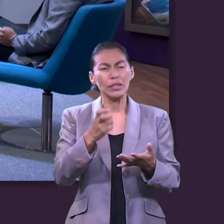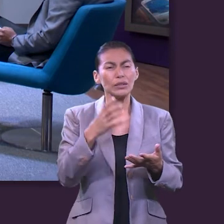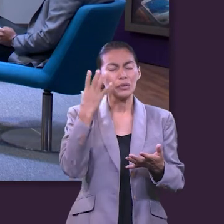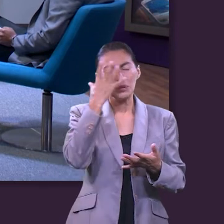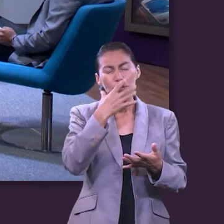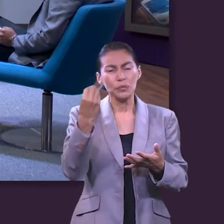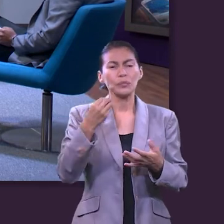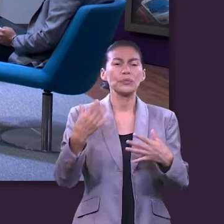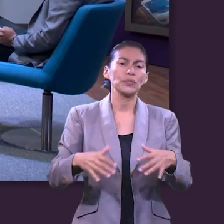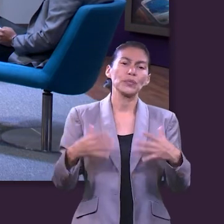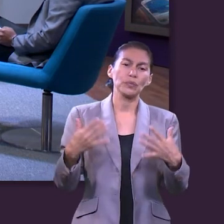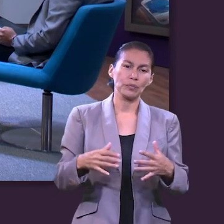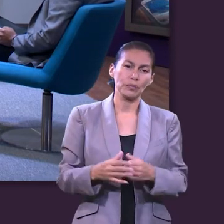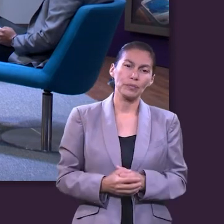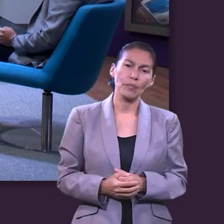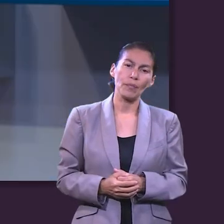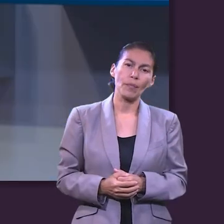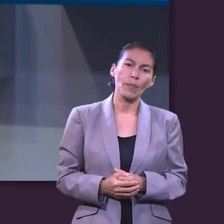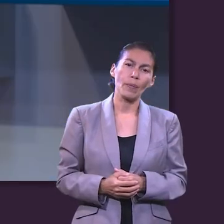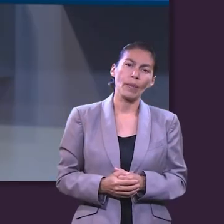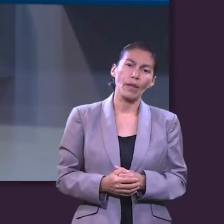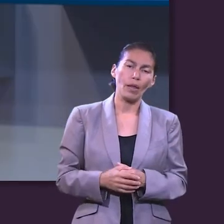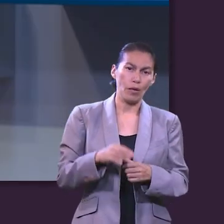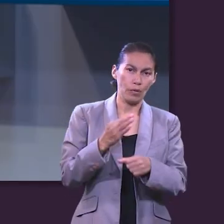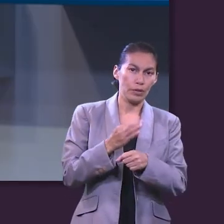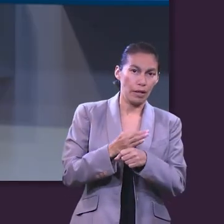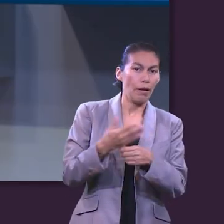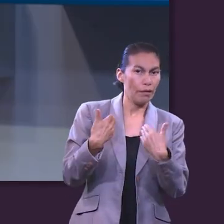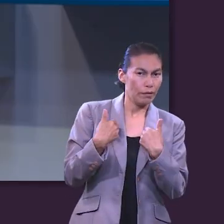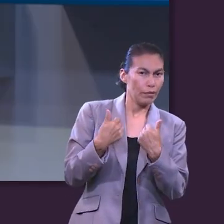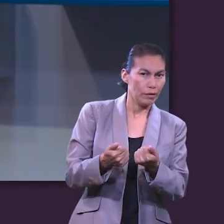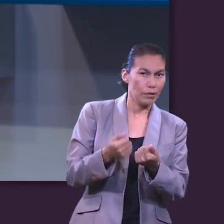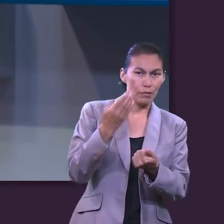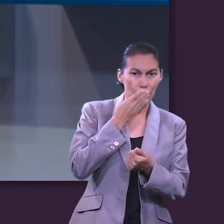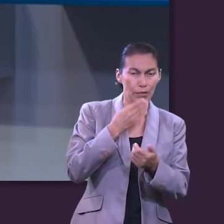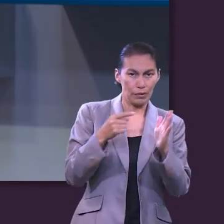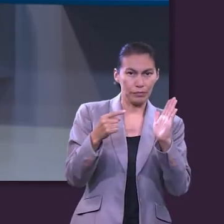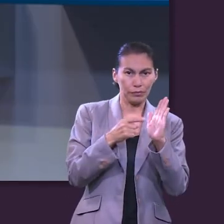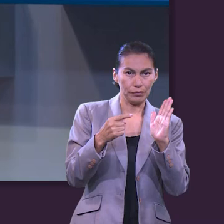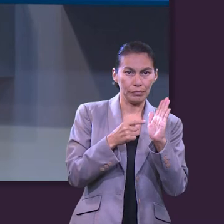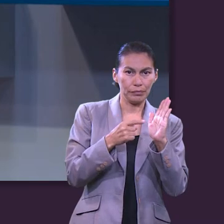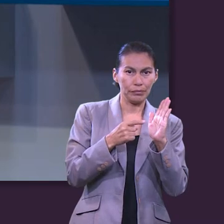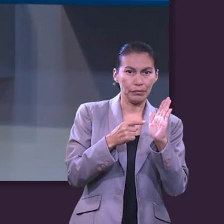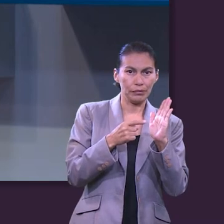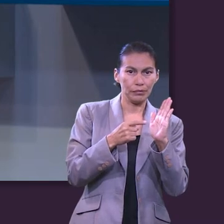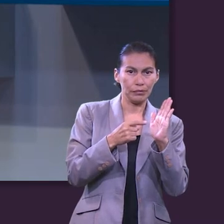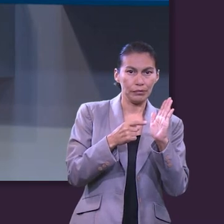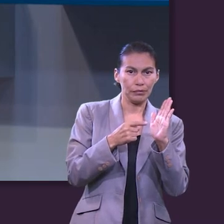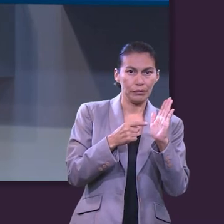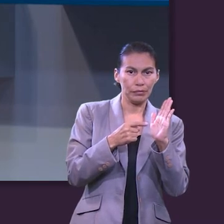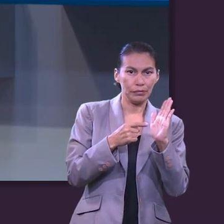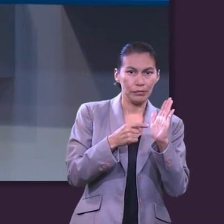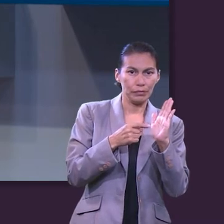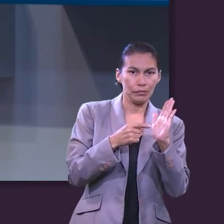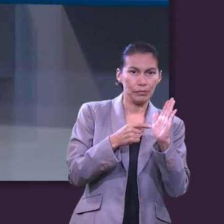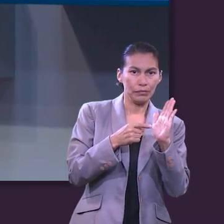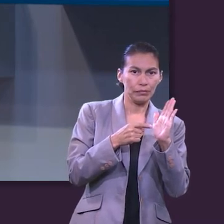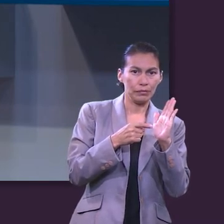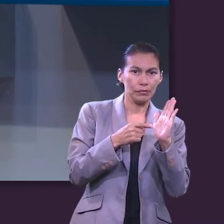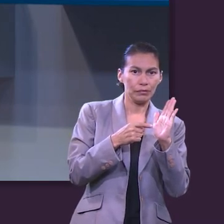que vamos a tratar de descifrar en algunos textos de la Biblia. Intentemos responder